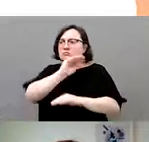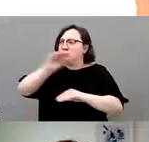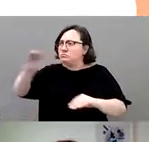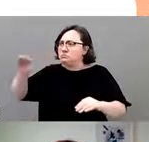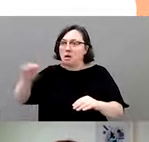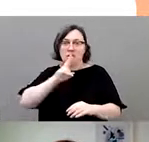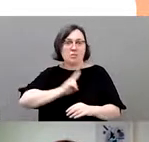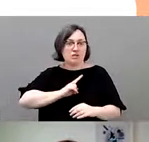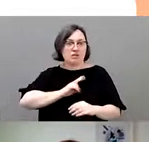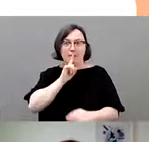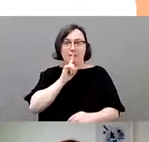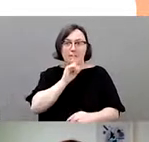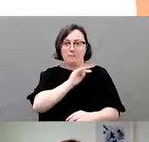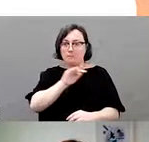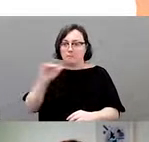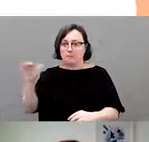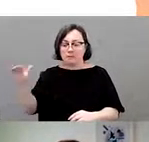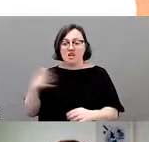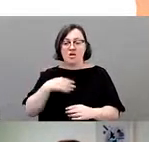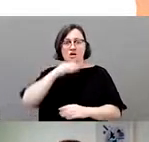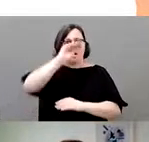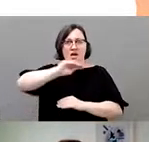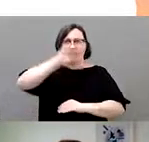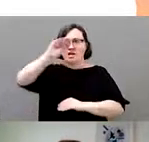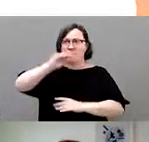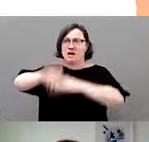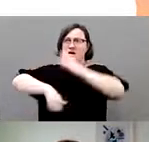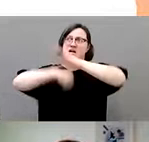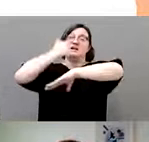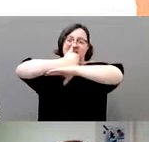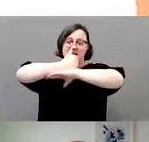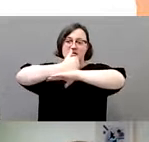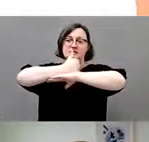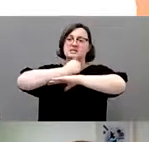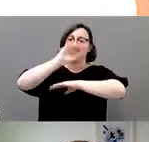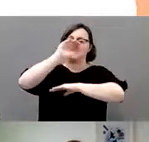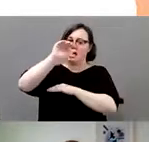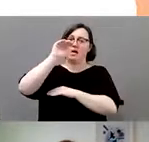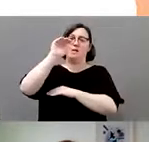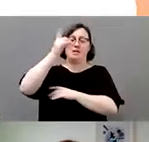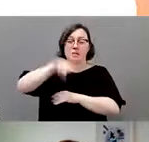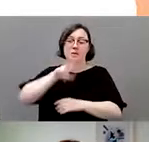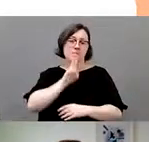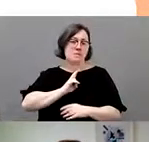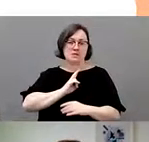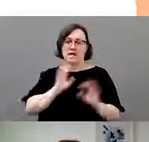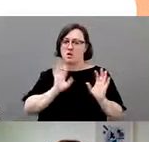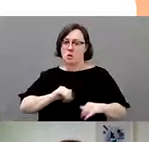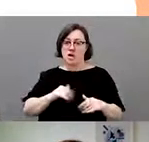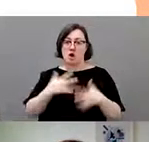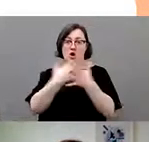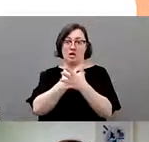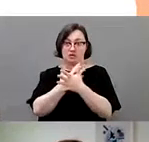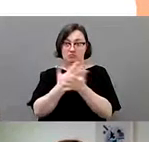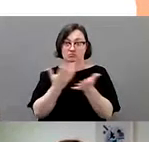no me la han dado. O sea, he intentado llegar a las personas que llevan eso, pero... no me dan la explicación, que me gustaría que alguien